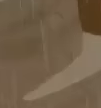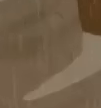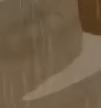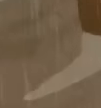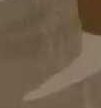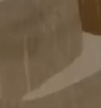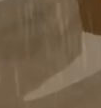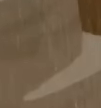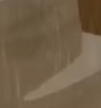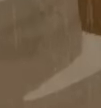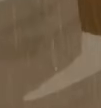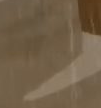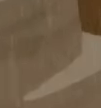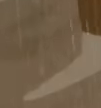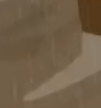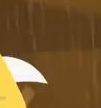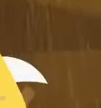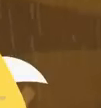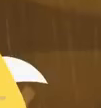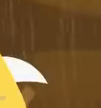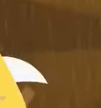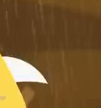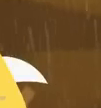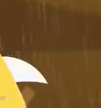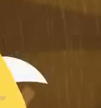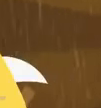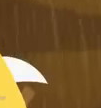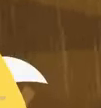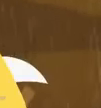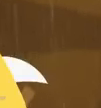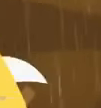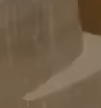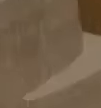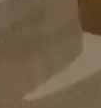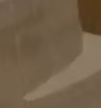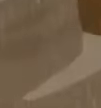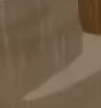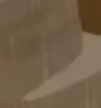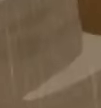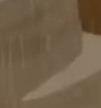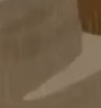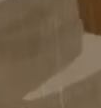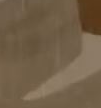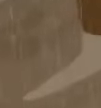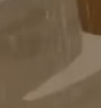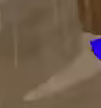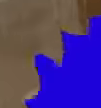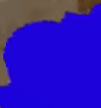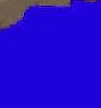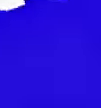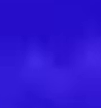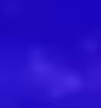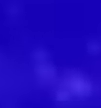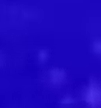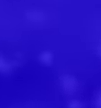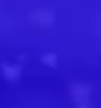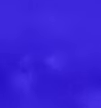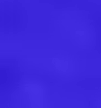¿Me estaré volviendo loca? Debe estar recuperando la memoria. Espero que sí, hijo